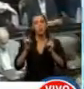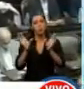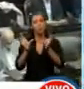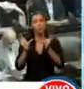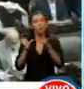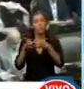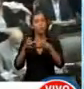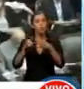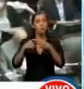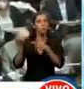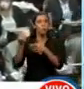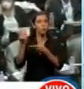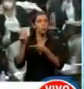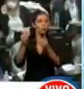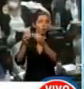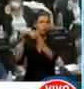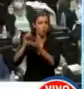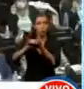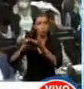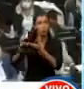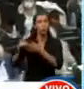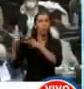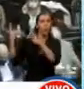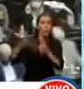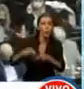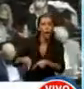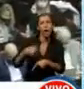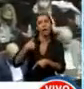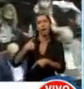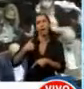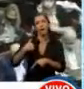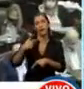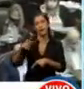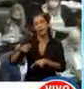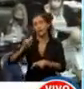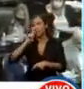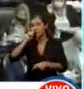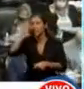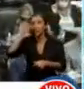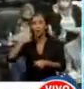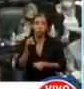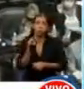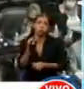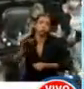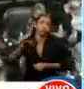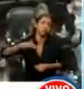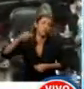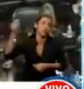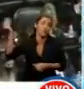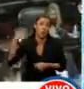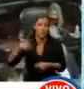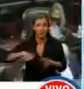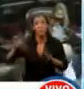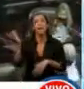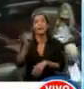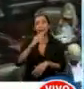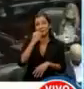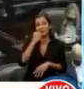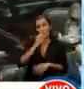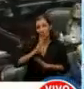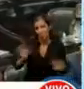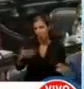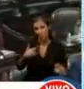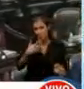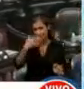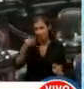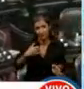viajar, que se hisopan más veces que lo que comen, que tienen que estar presentes, y el presidente en una